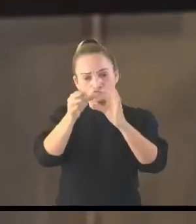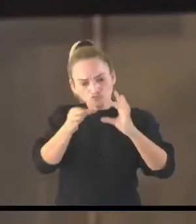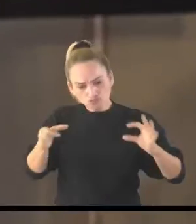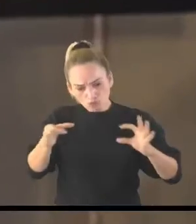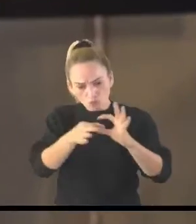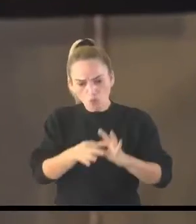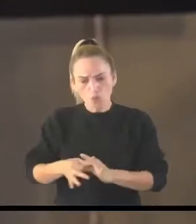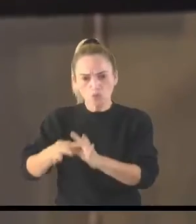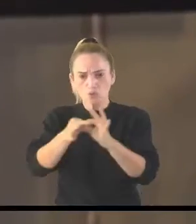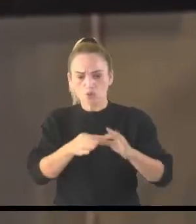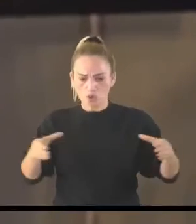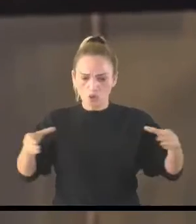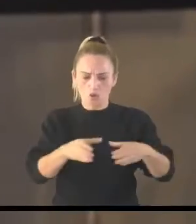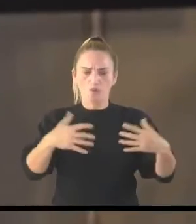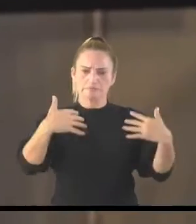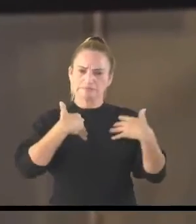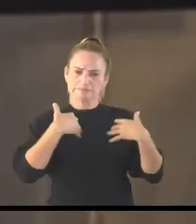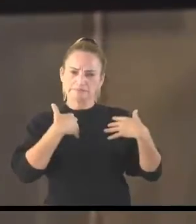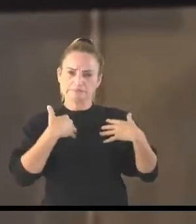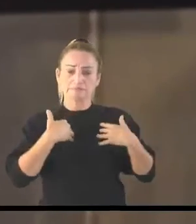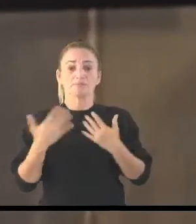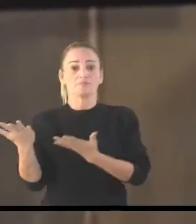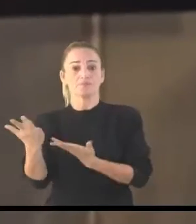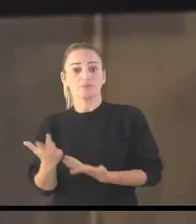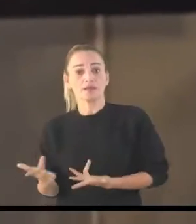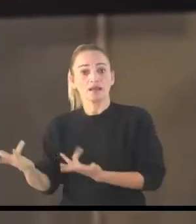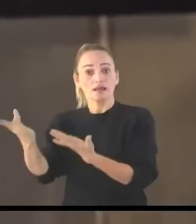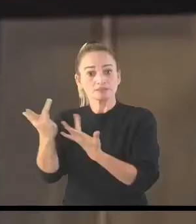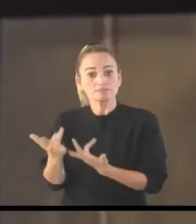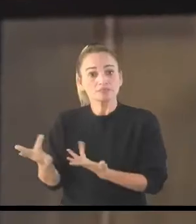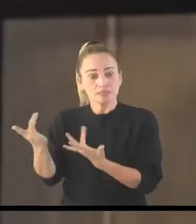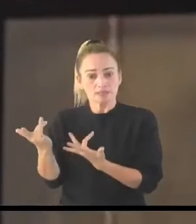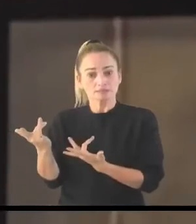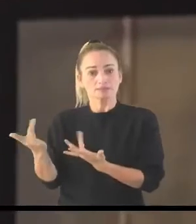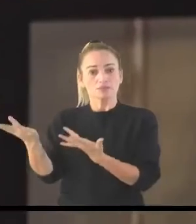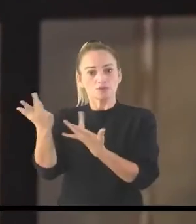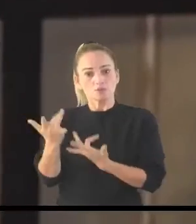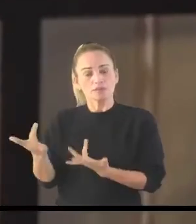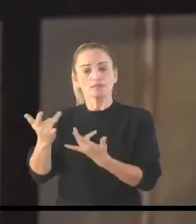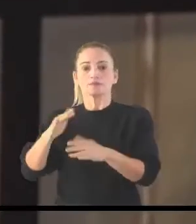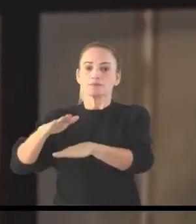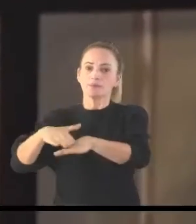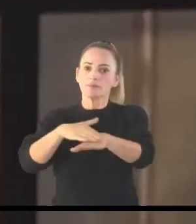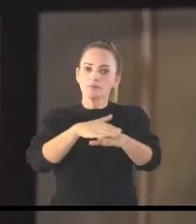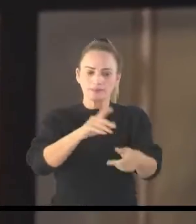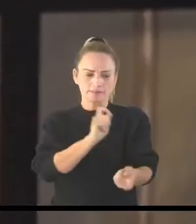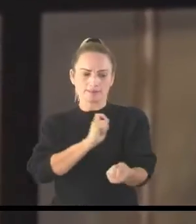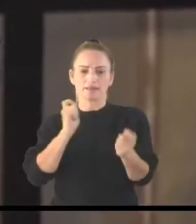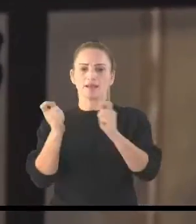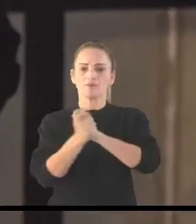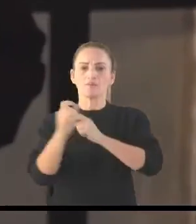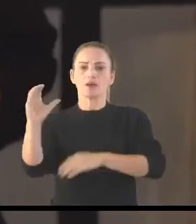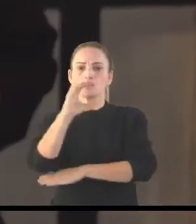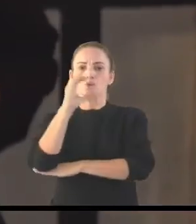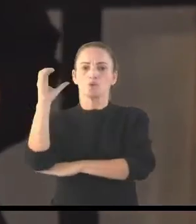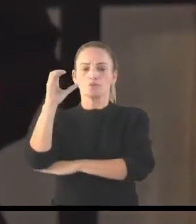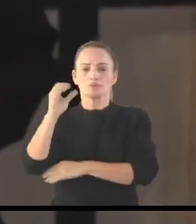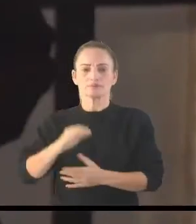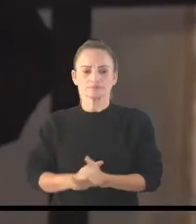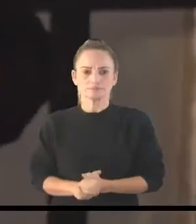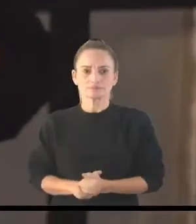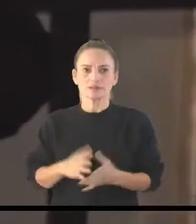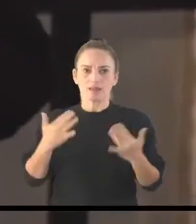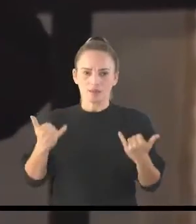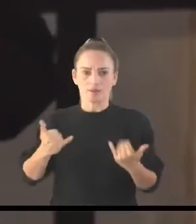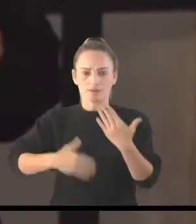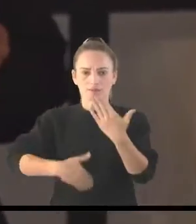las víctimas del conflicto. Una esperanza, un mensaje de esperanza y una invitación para cambiar la historia. Que suene